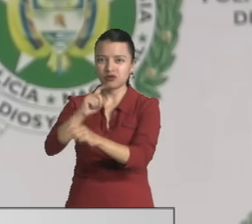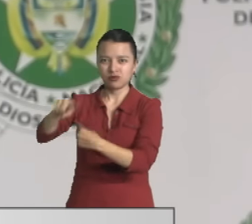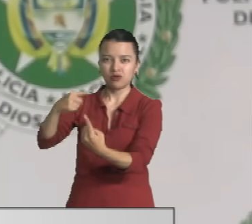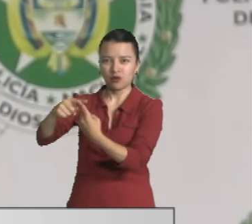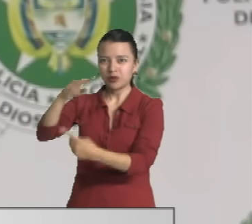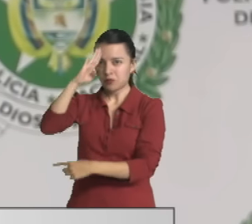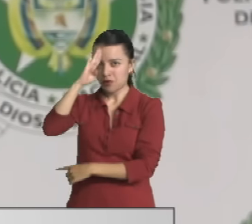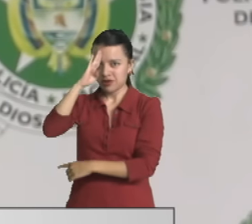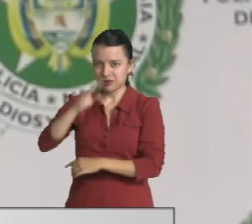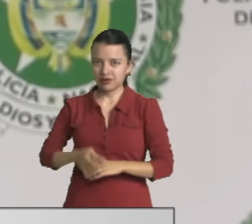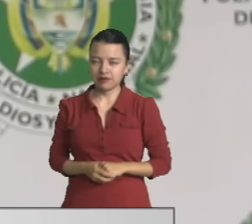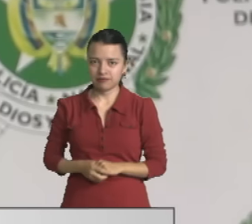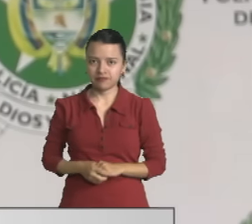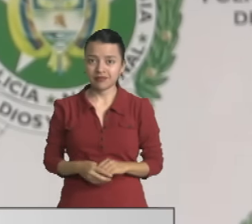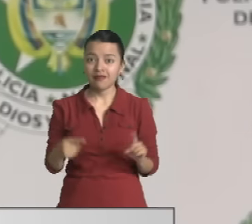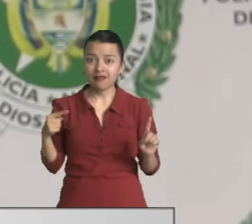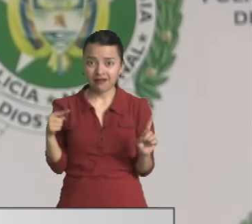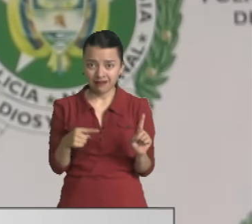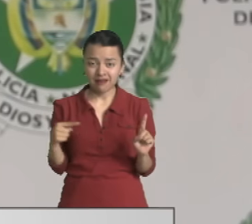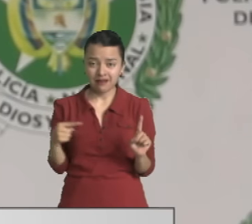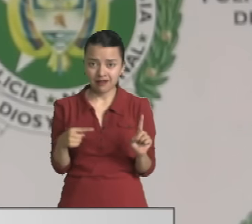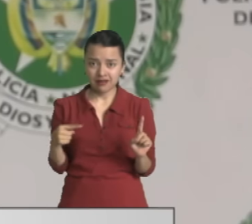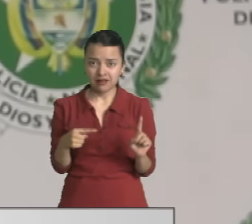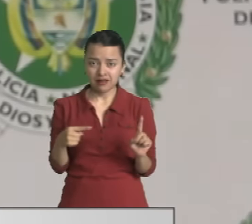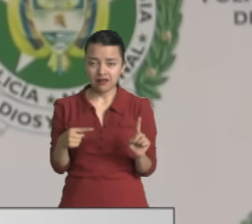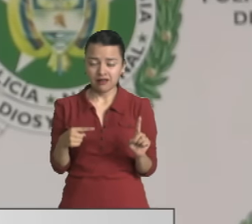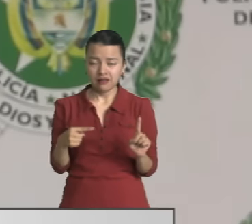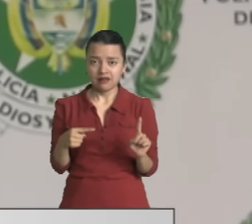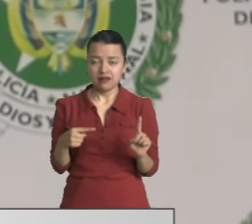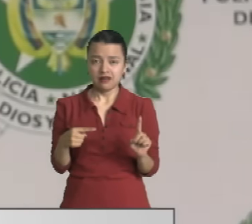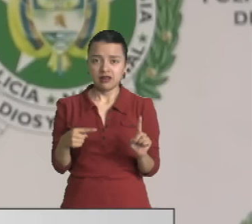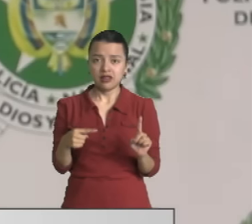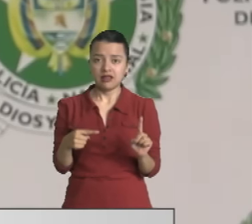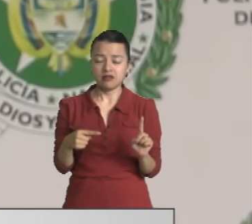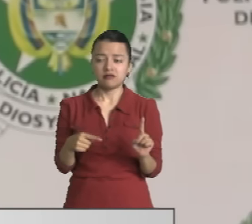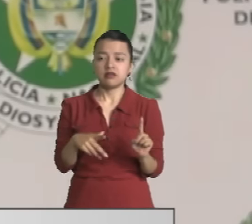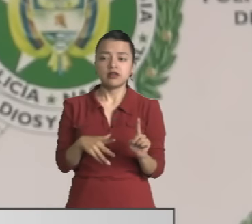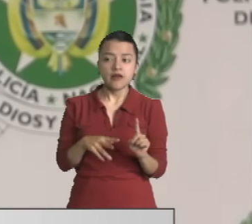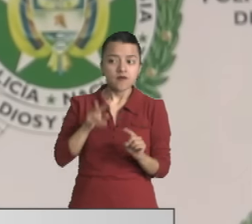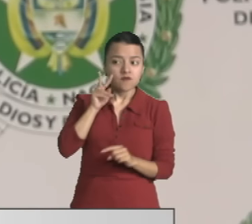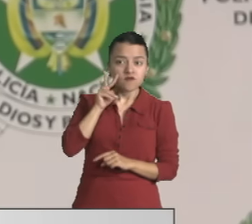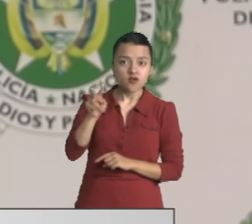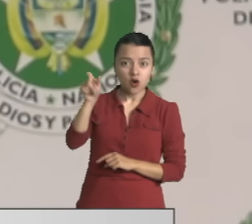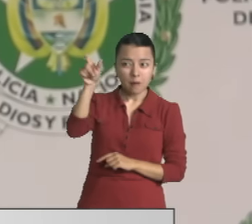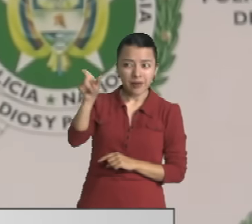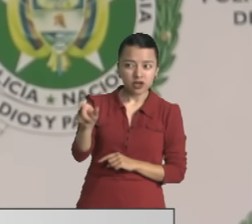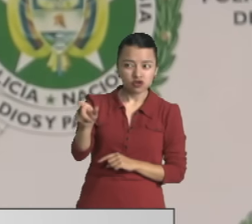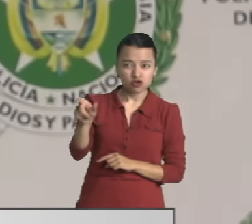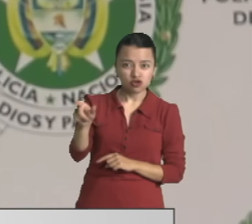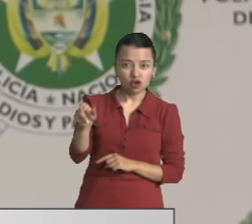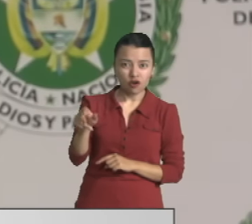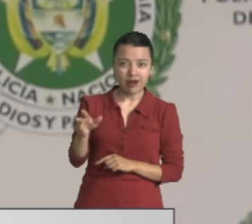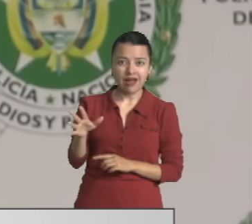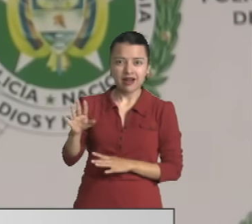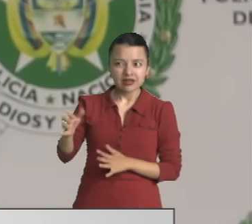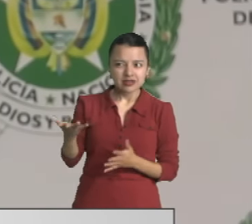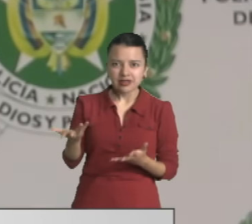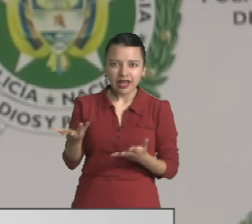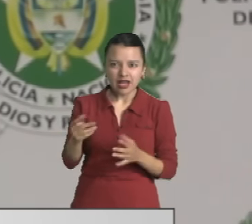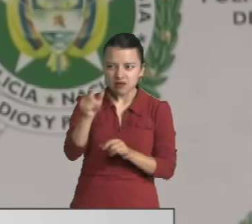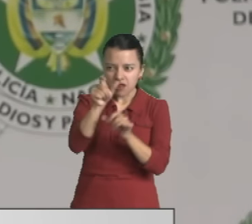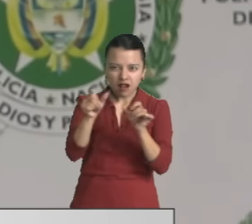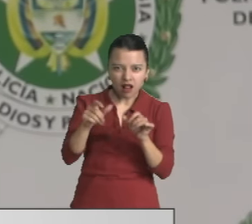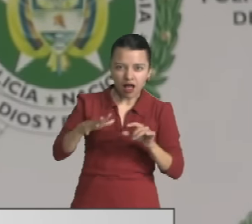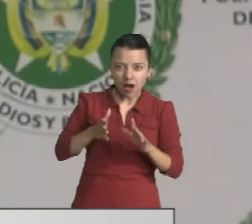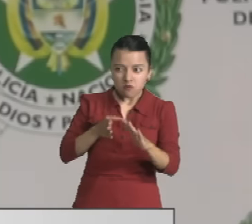un policía, donde el policía en su patrulla atiende el llamado a la comunidad a un hurto que estaban haciendo en un